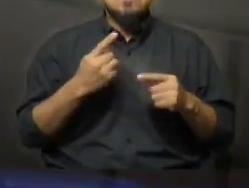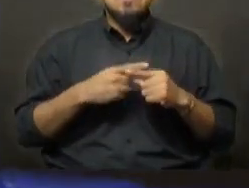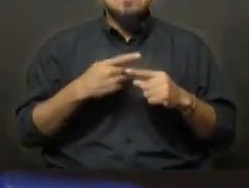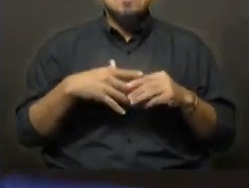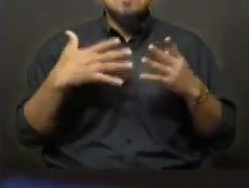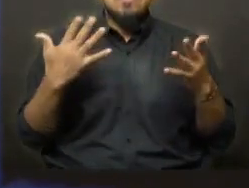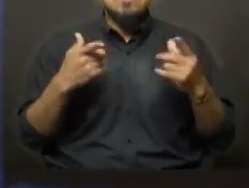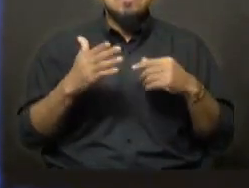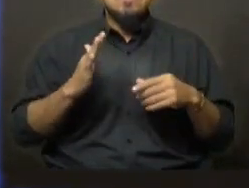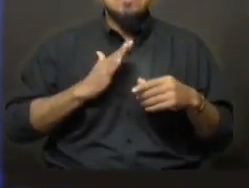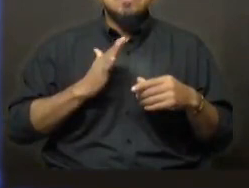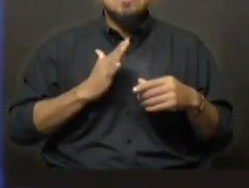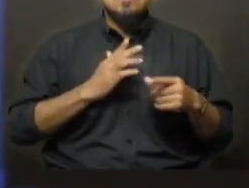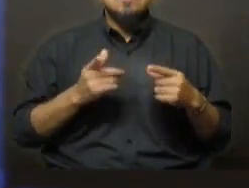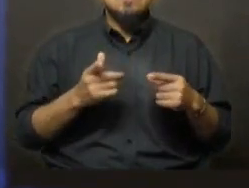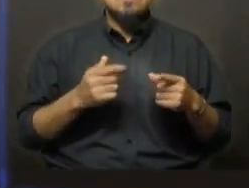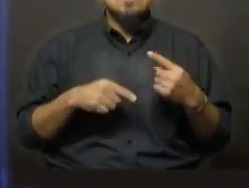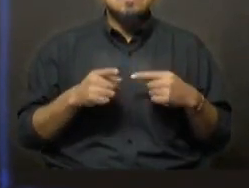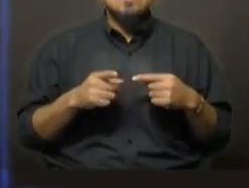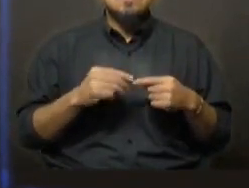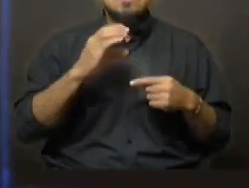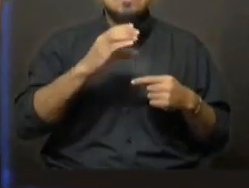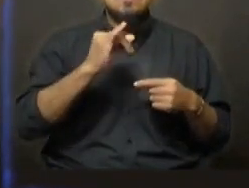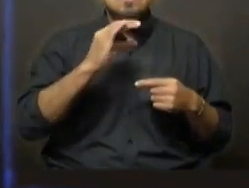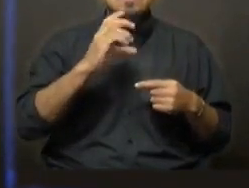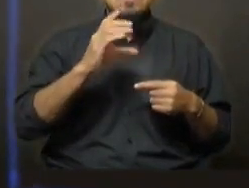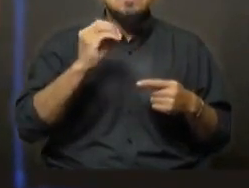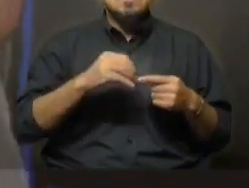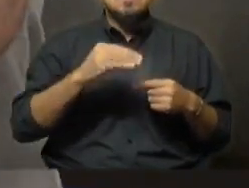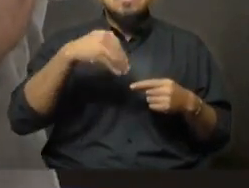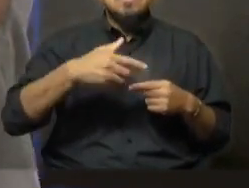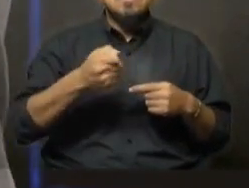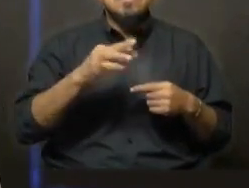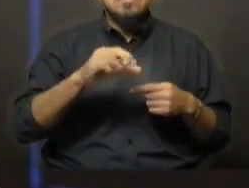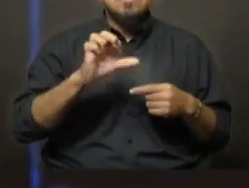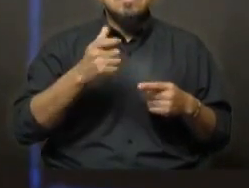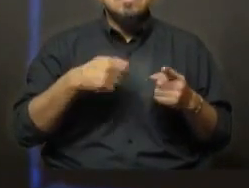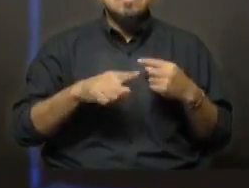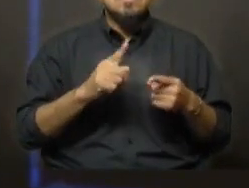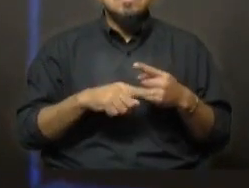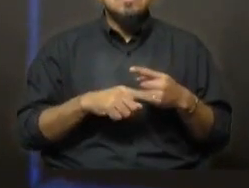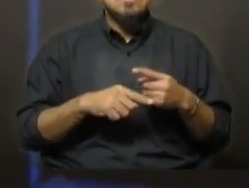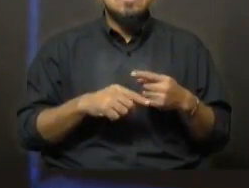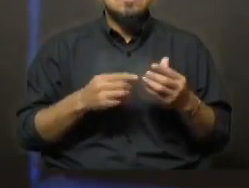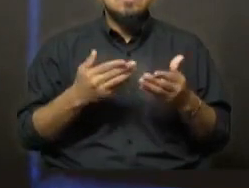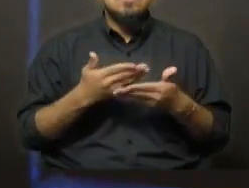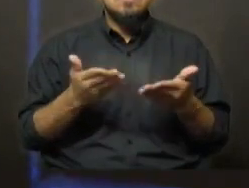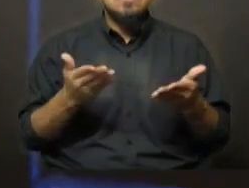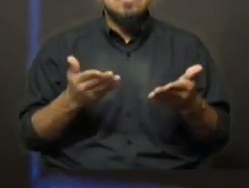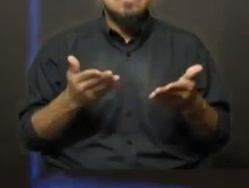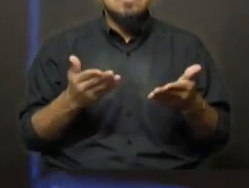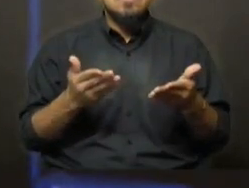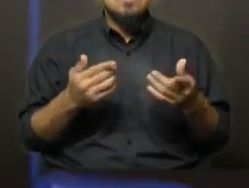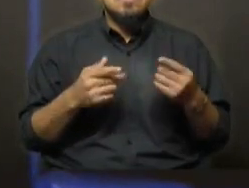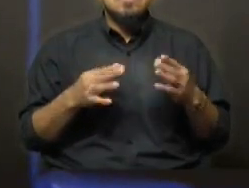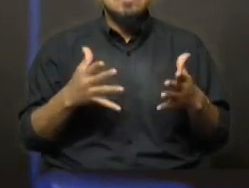exclusivamente de mujeres y disidencias, el ciclo Marea, ustedes también organizan shows o producen shows desde Midmus.